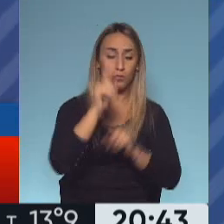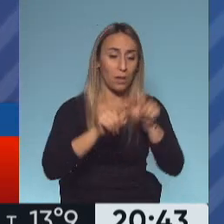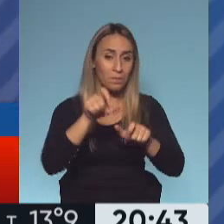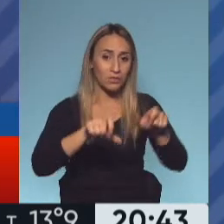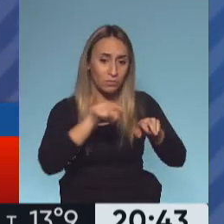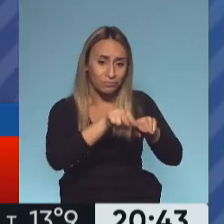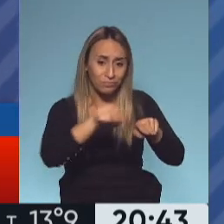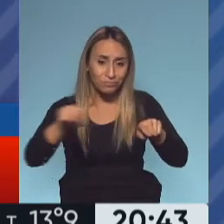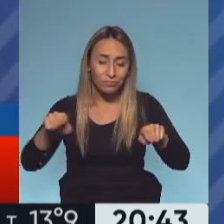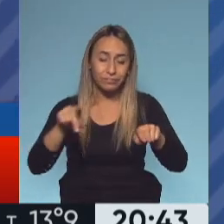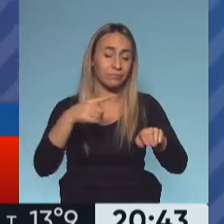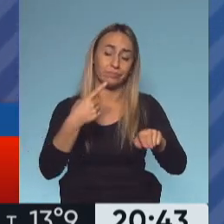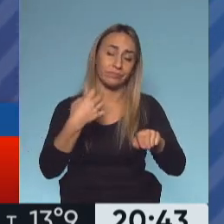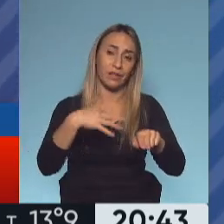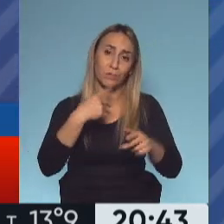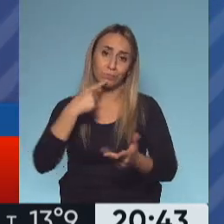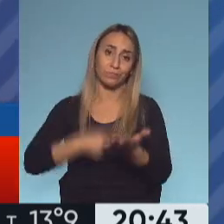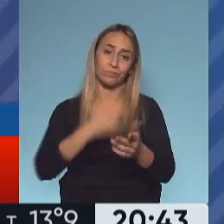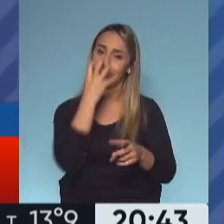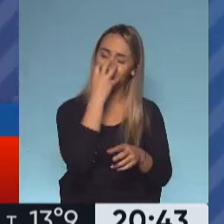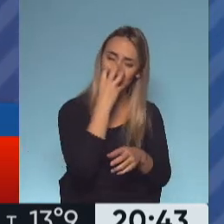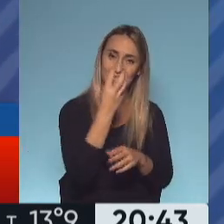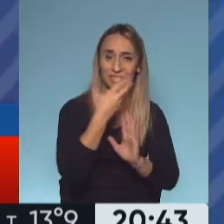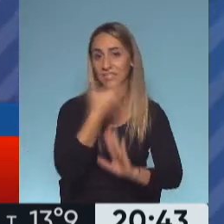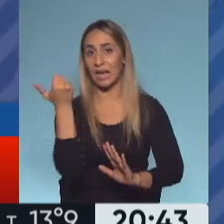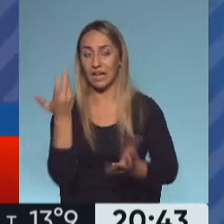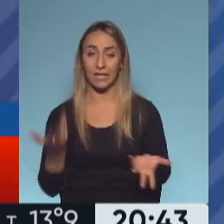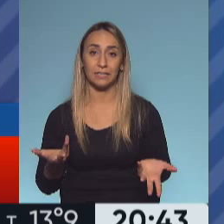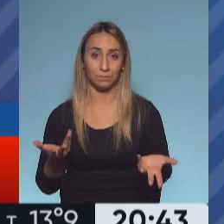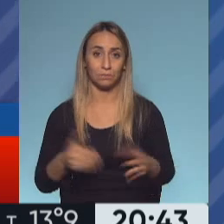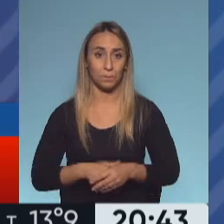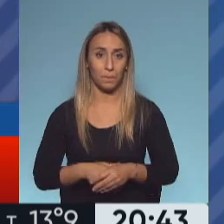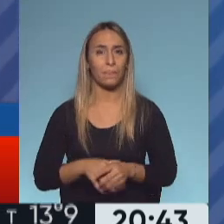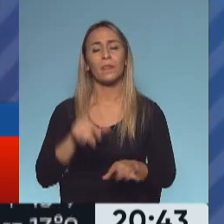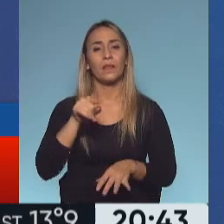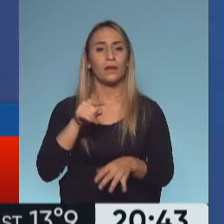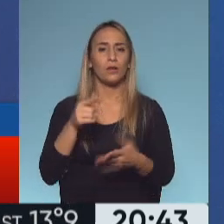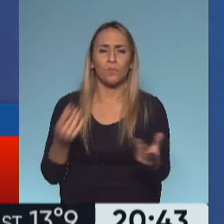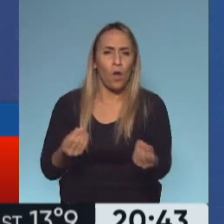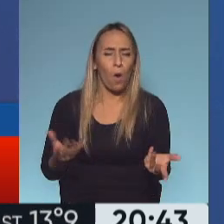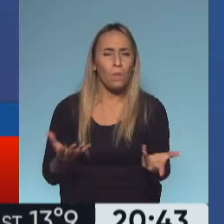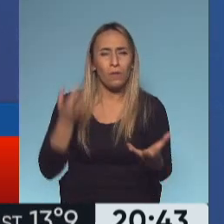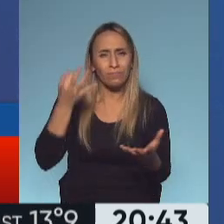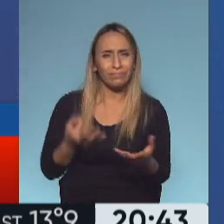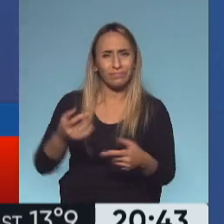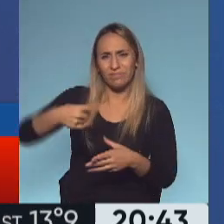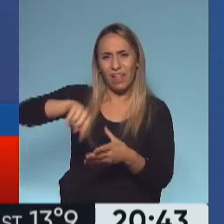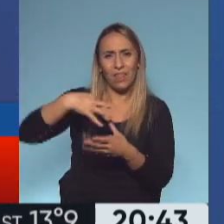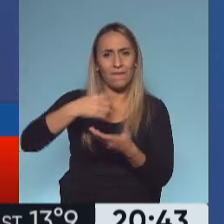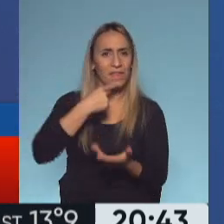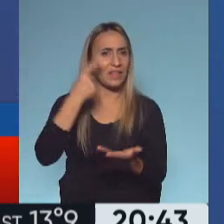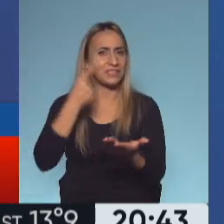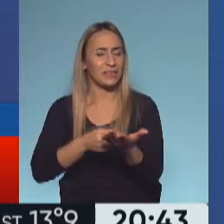pacientes que están atendidos en estas unidades de cuidados críticos. ¿Cómo fue? ¿Qué es lo que sucedió? ¿En algún momento se tuvo que elegir? ¿Cuál es el cuadro